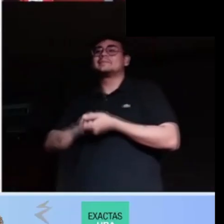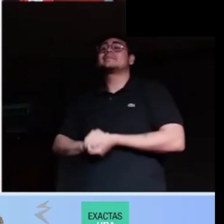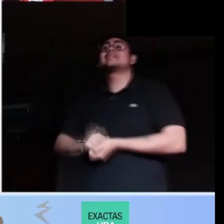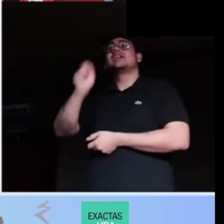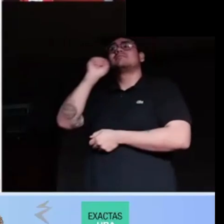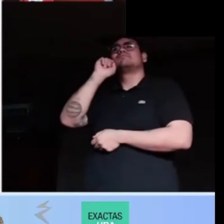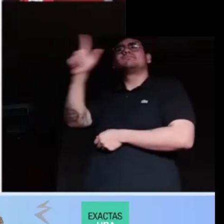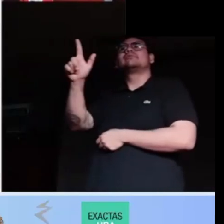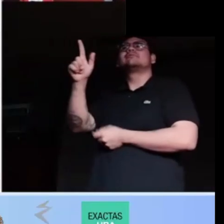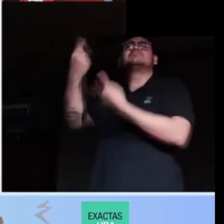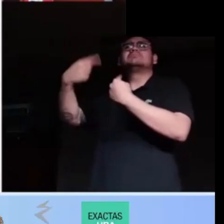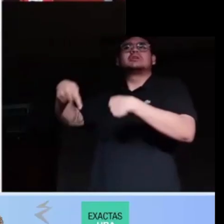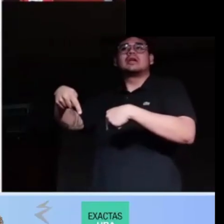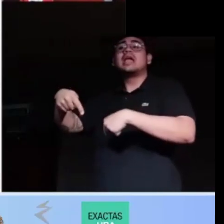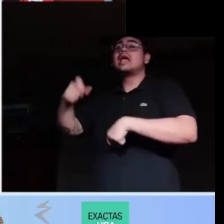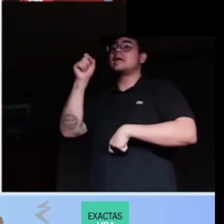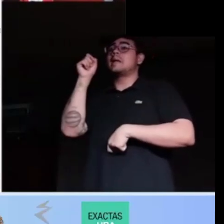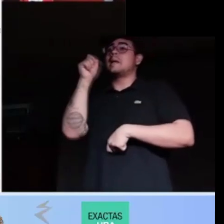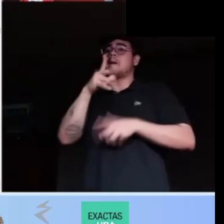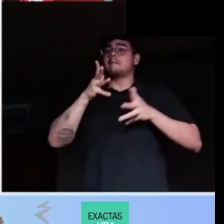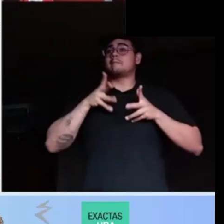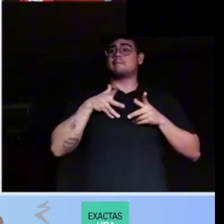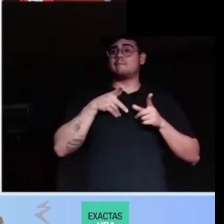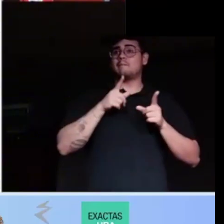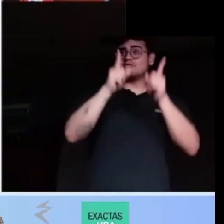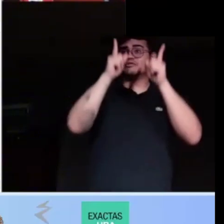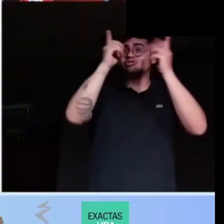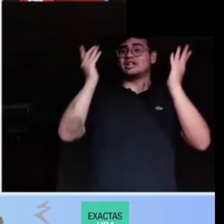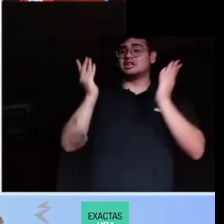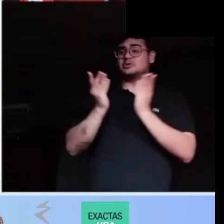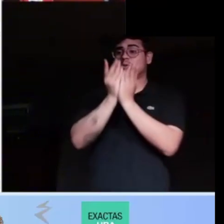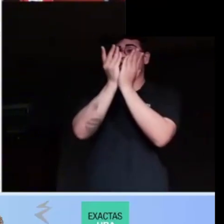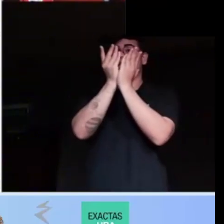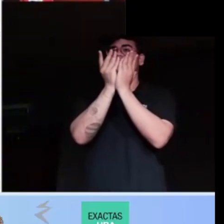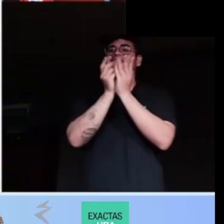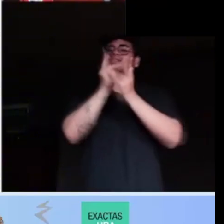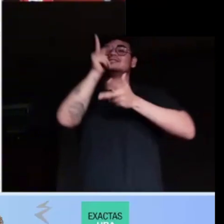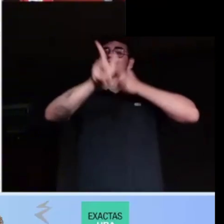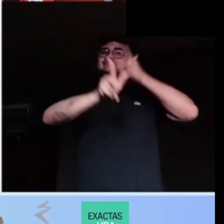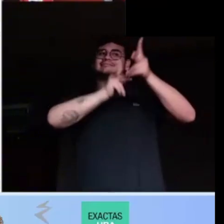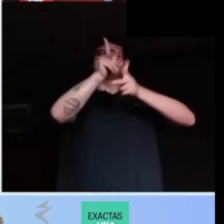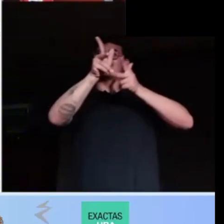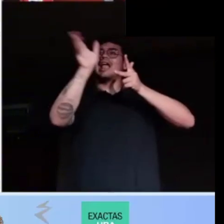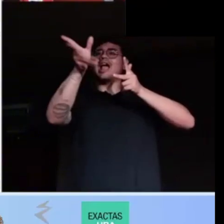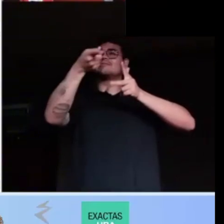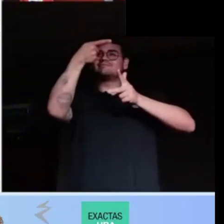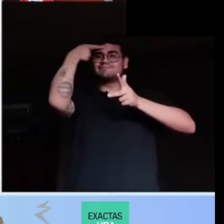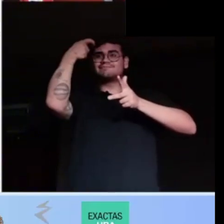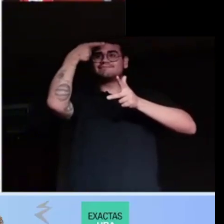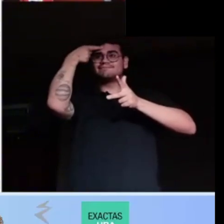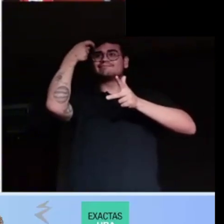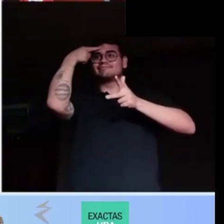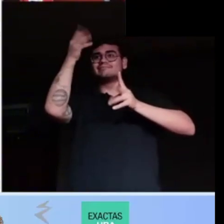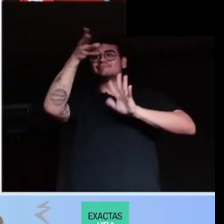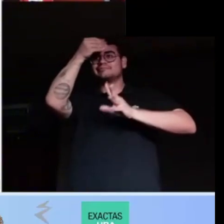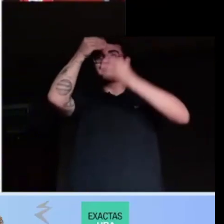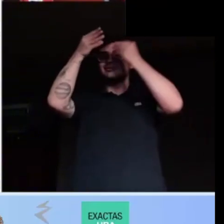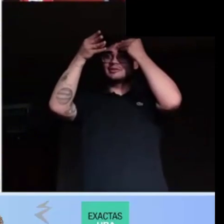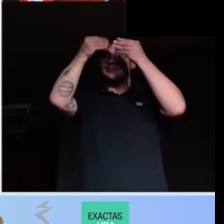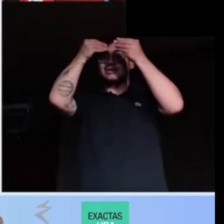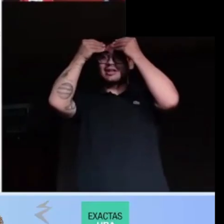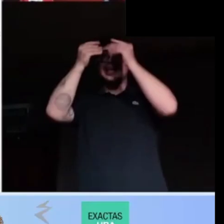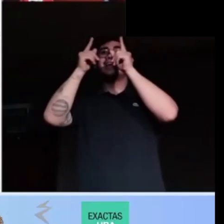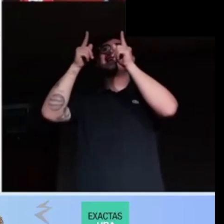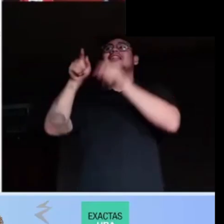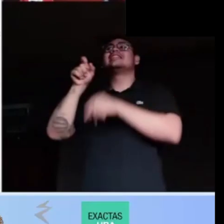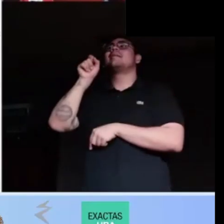estudiantes nos pusimos a aprender lengua de señas argentina, LSA por sus siglas, siempre desde luego con un apoyo en las